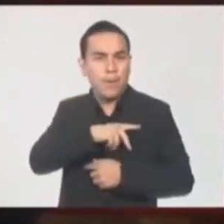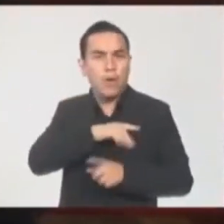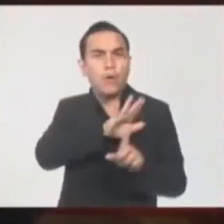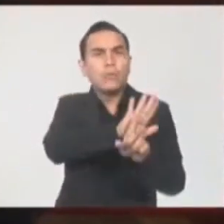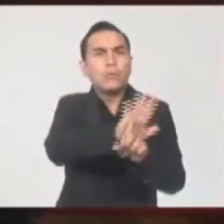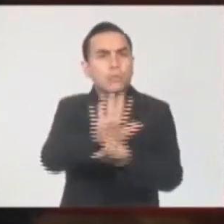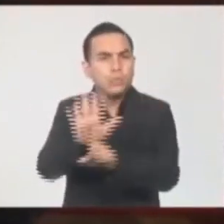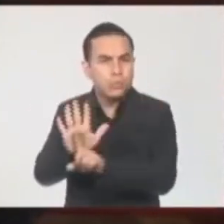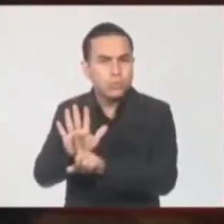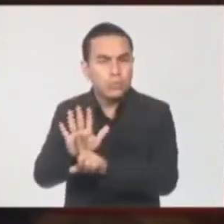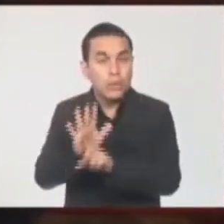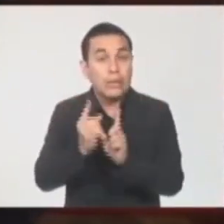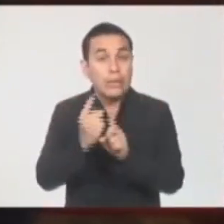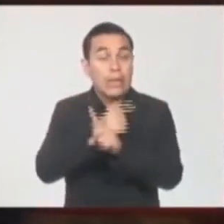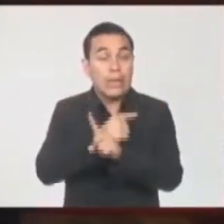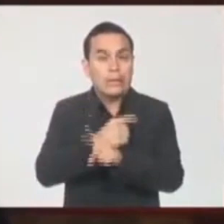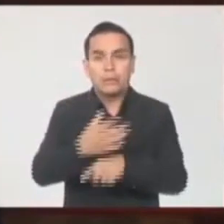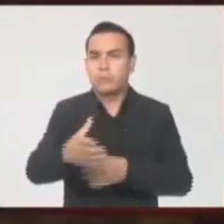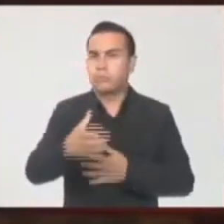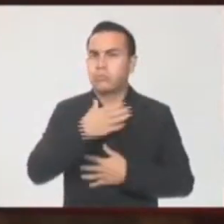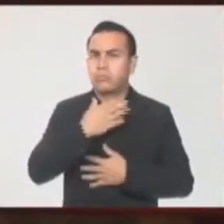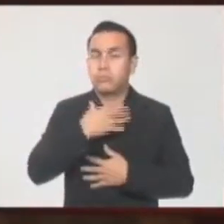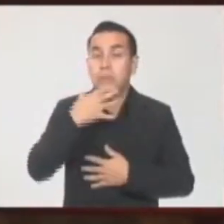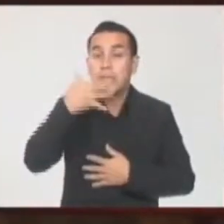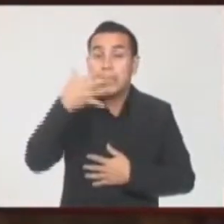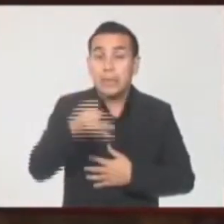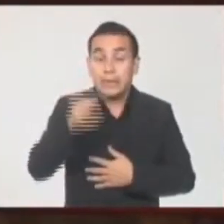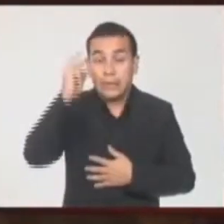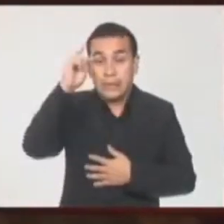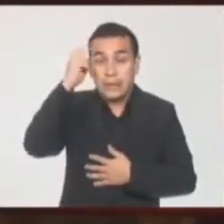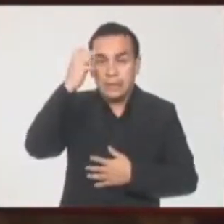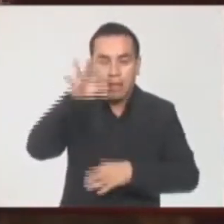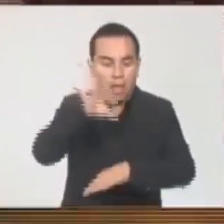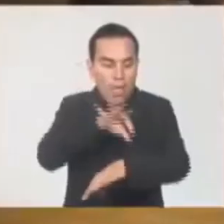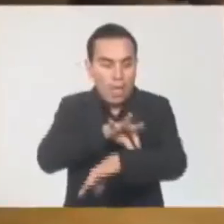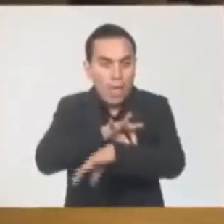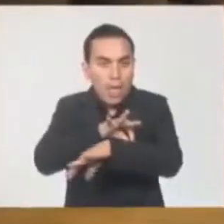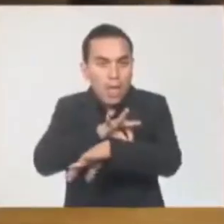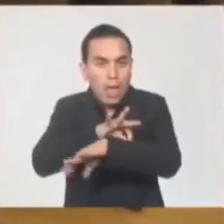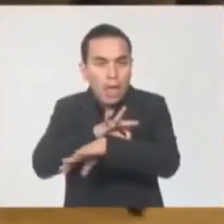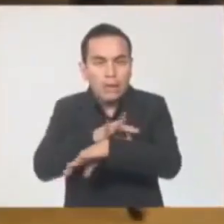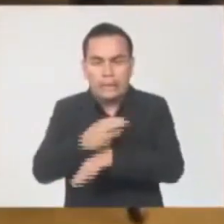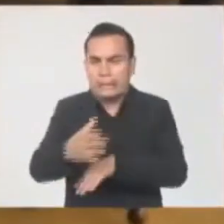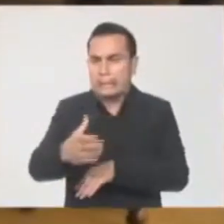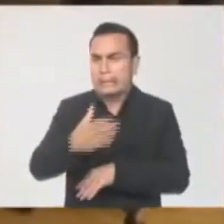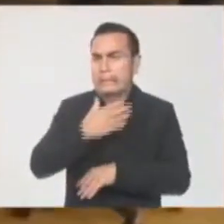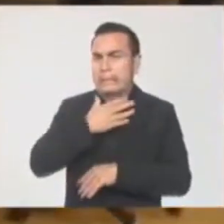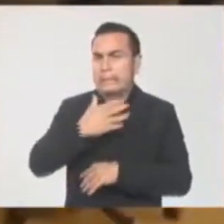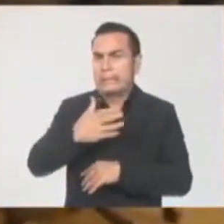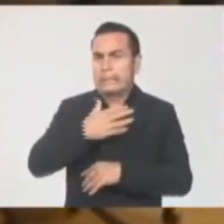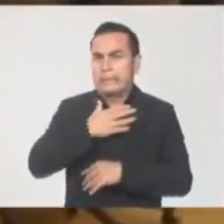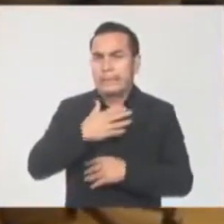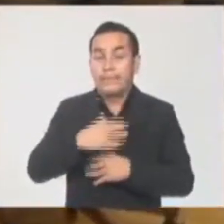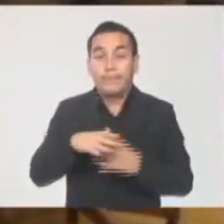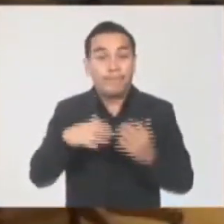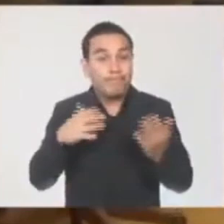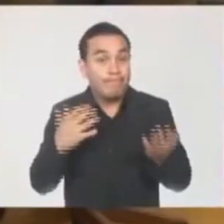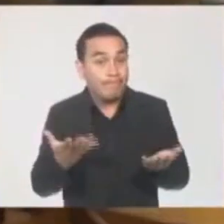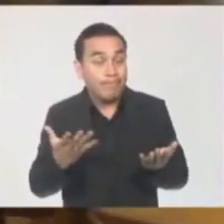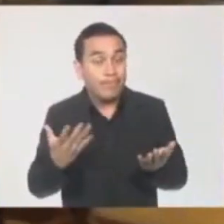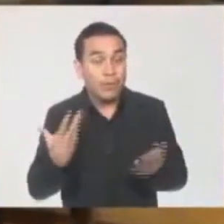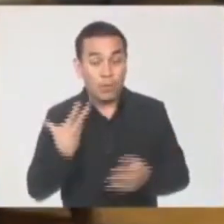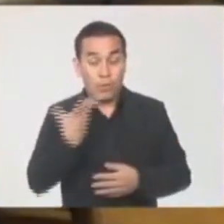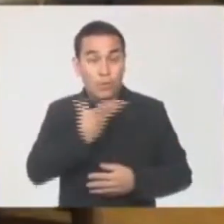pasado por situaciones así. Y hemos experimentado la sensación de ver el camino cuesta arriba. Pero en nuestro